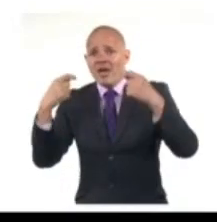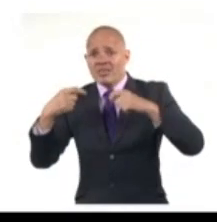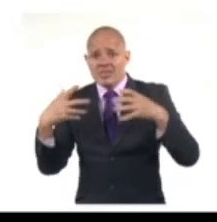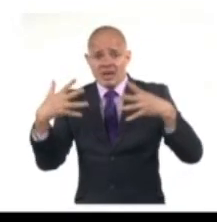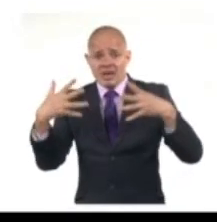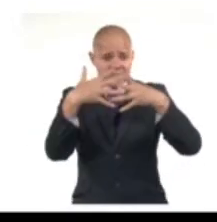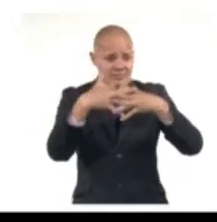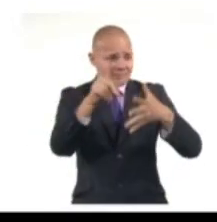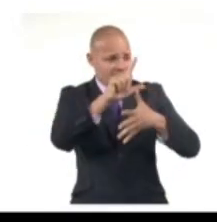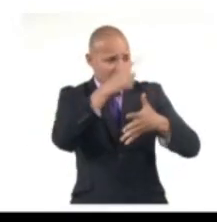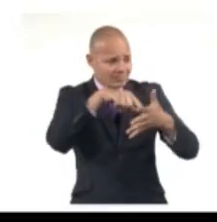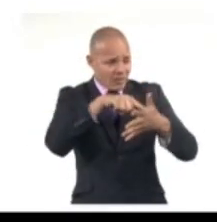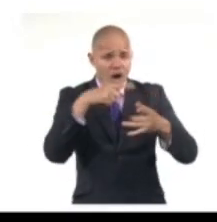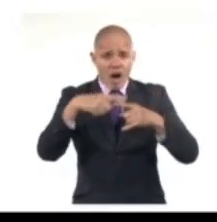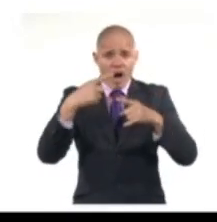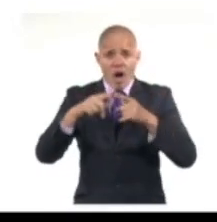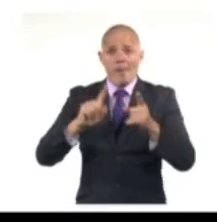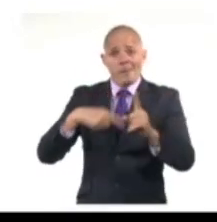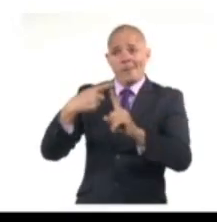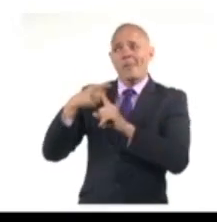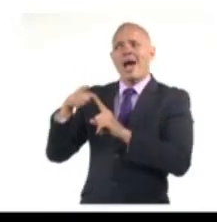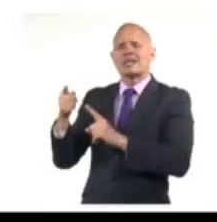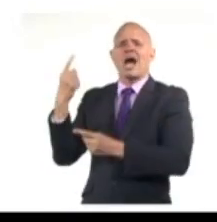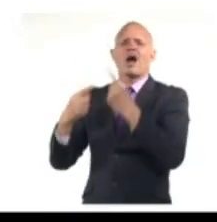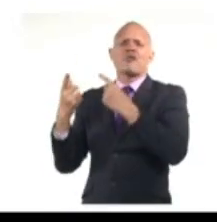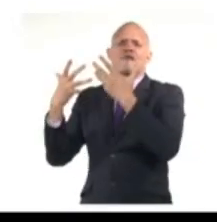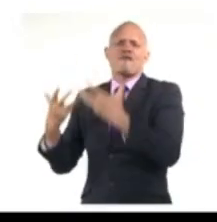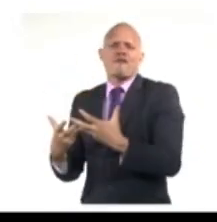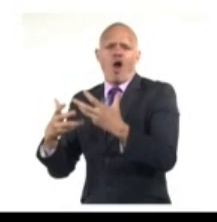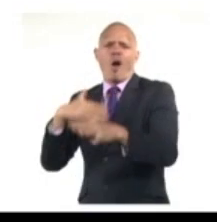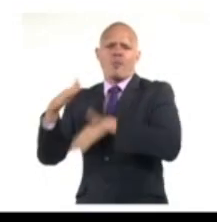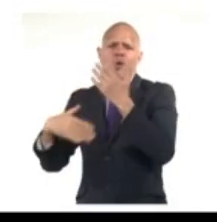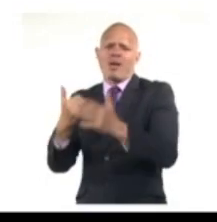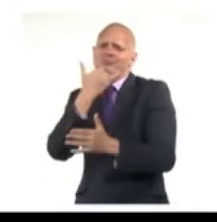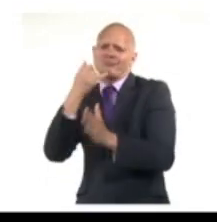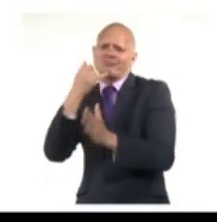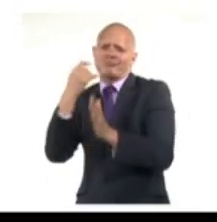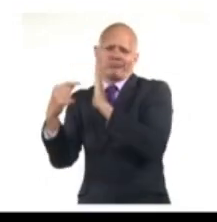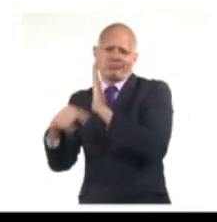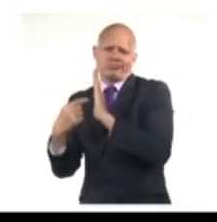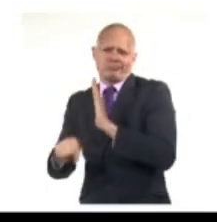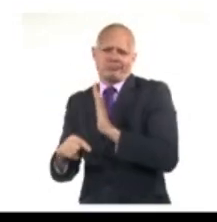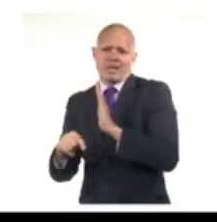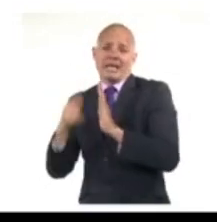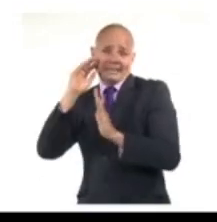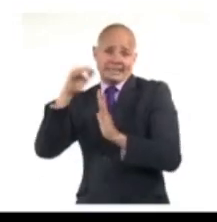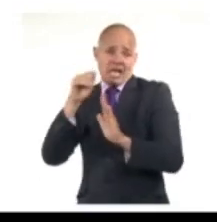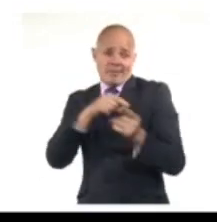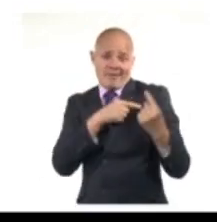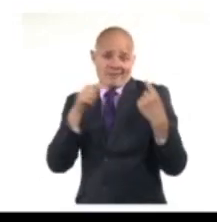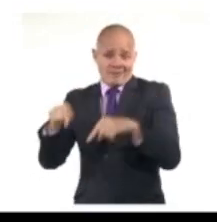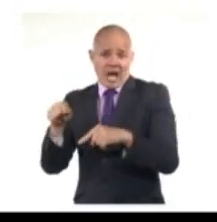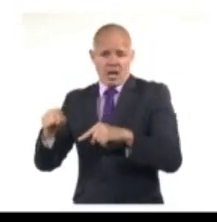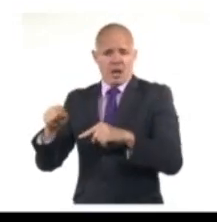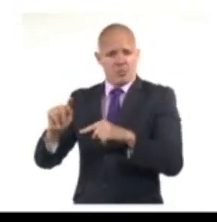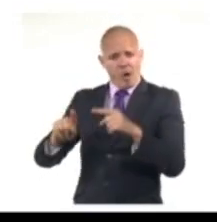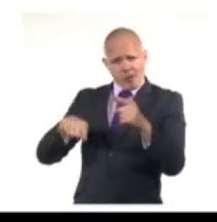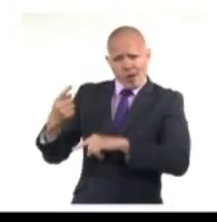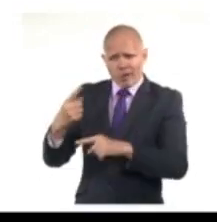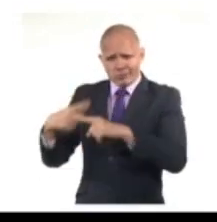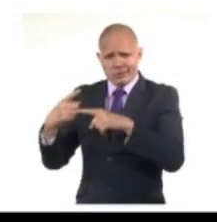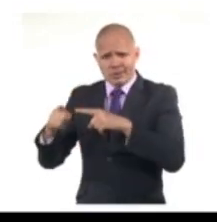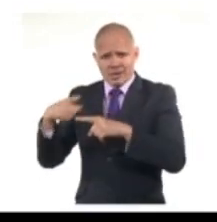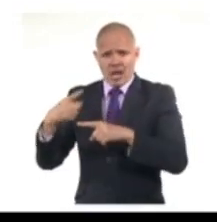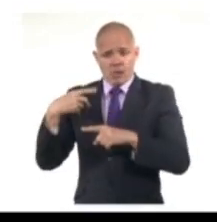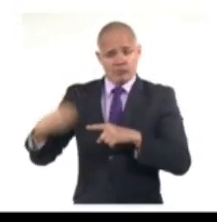el gobierno estadounidense optó nuevamente por la exclusión como recurso para tratar de lograr un evento sin aportes concretos, pero